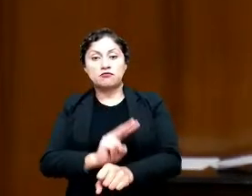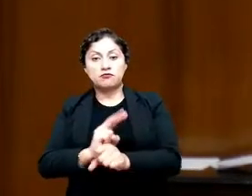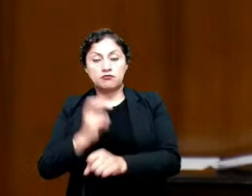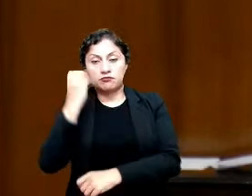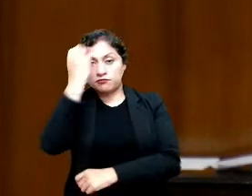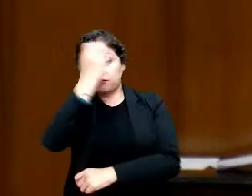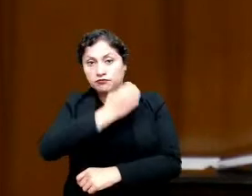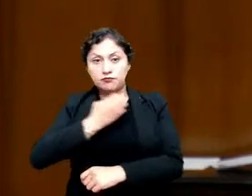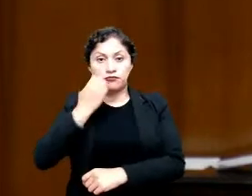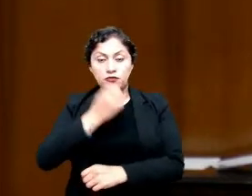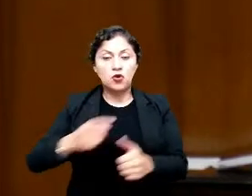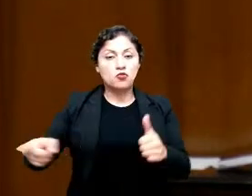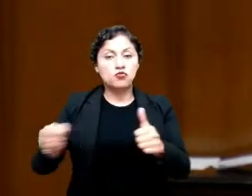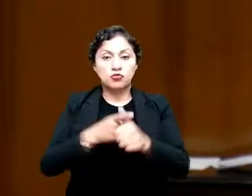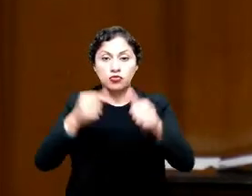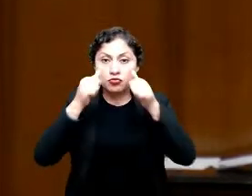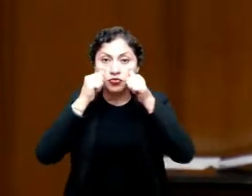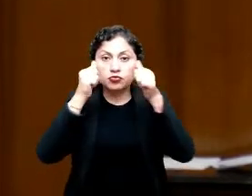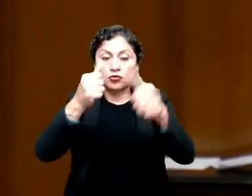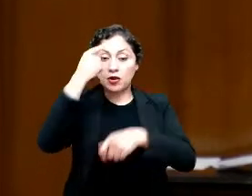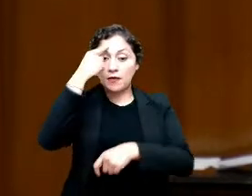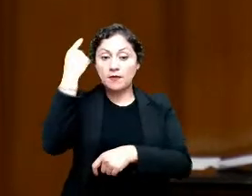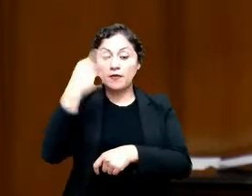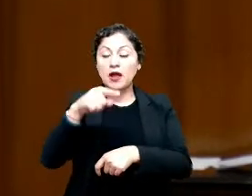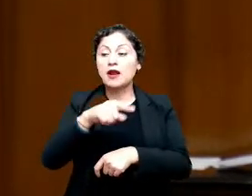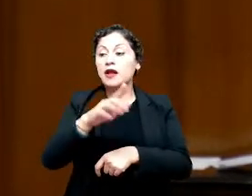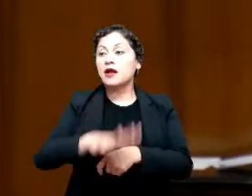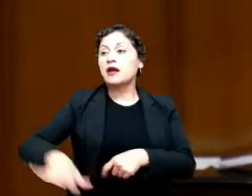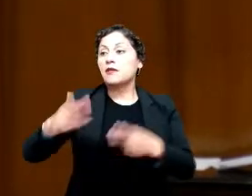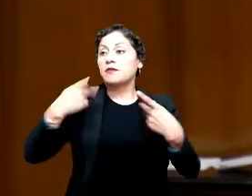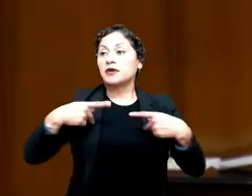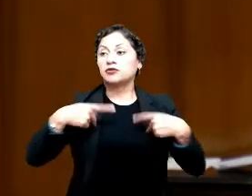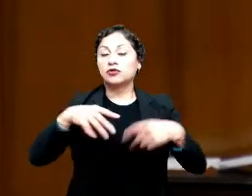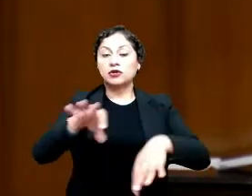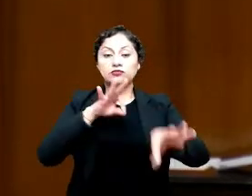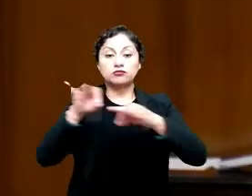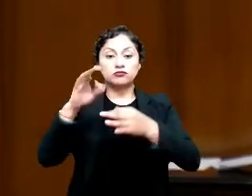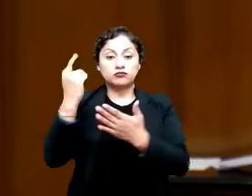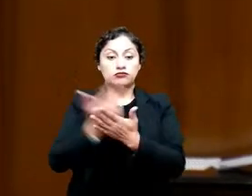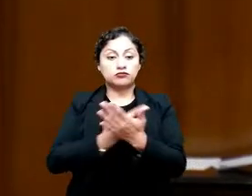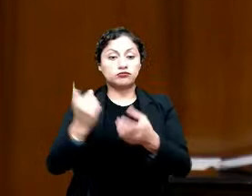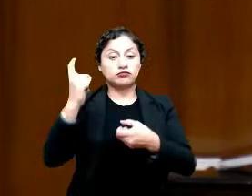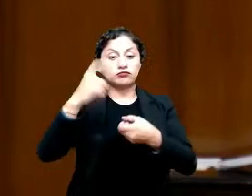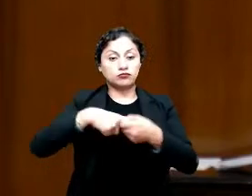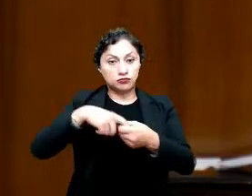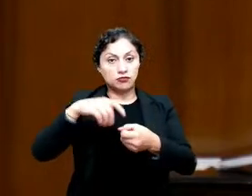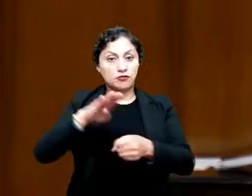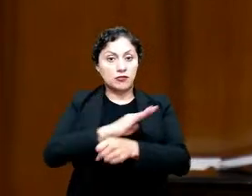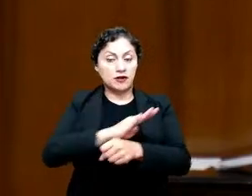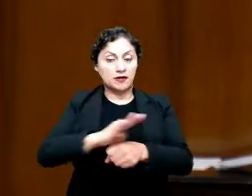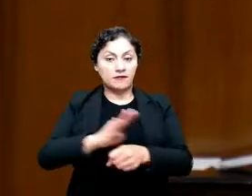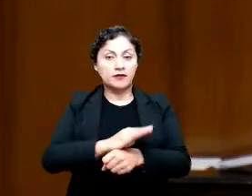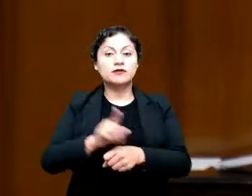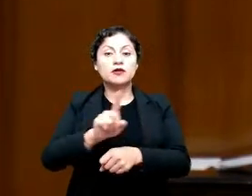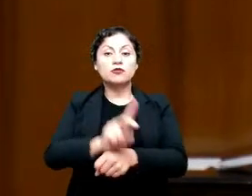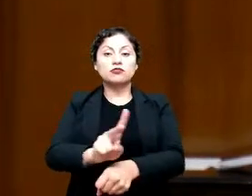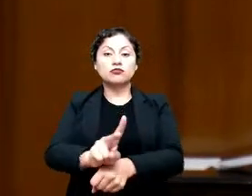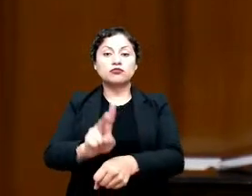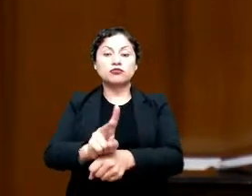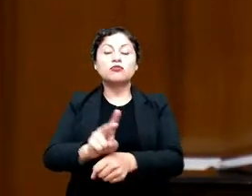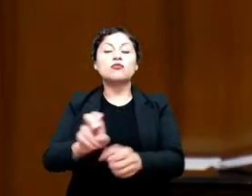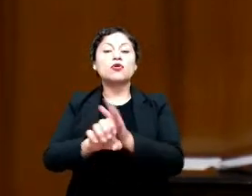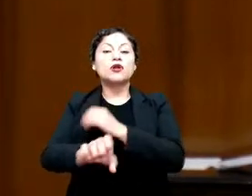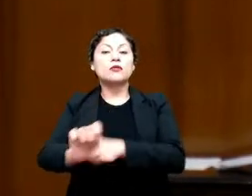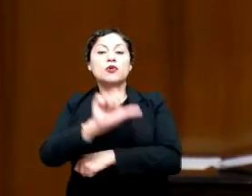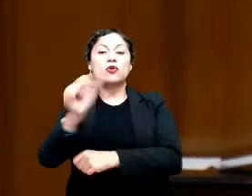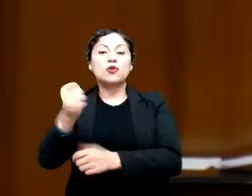priorización para la selección de beneficiarios. Son evaluados por instancias fiscalizadoras y en el caso del salario Rosa,